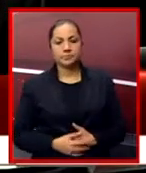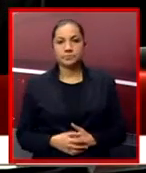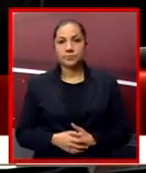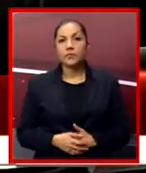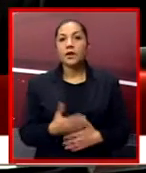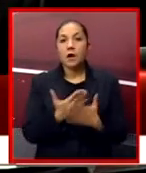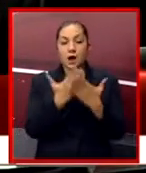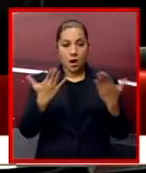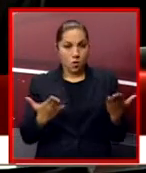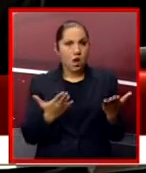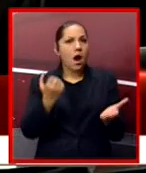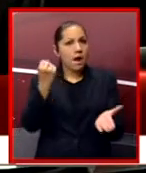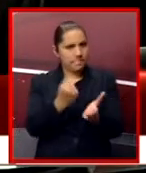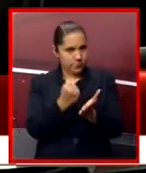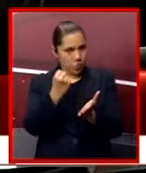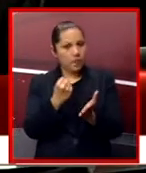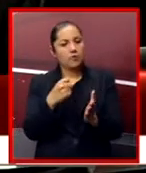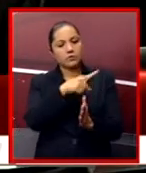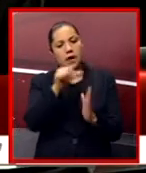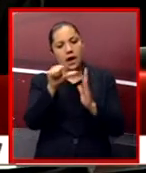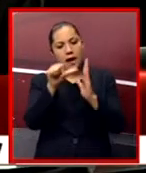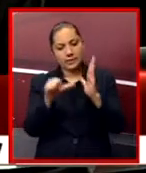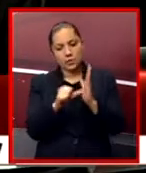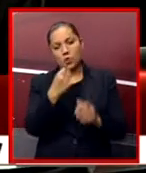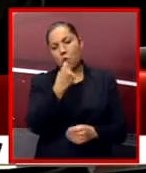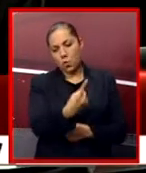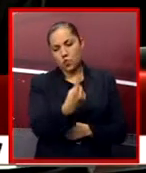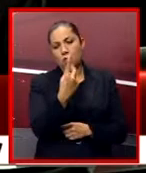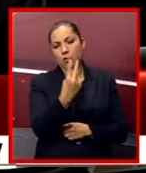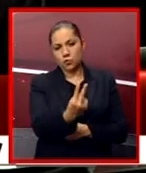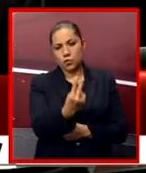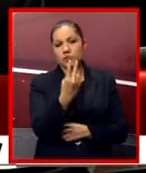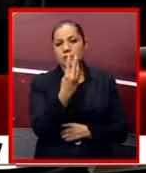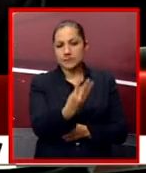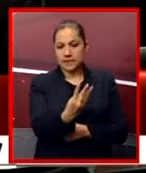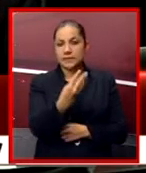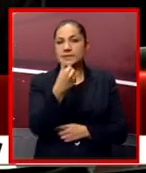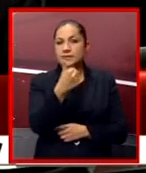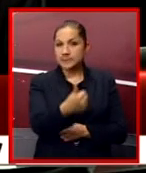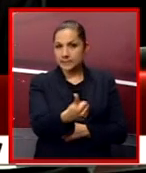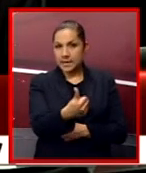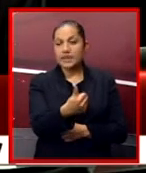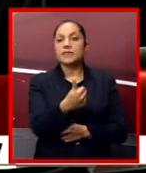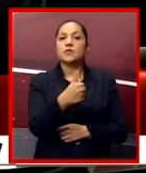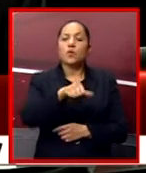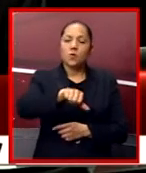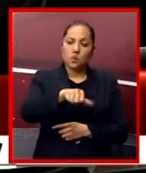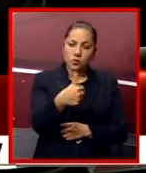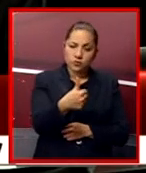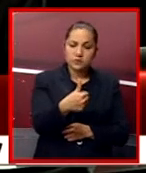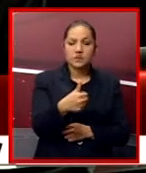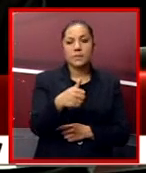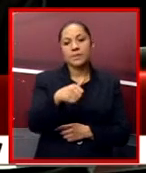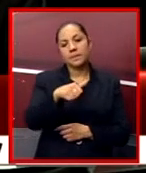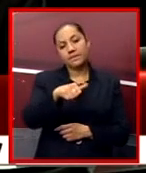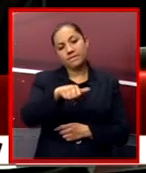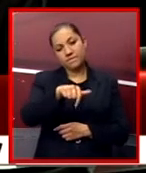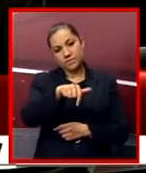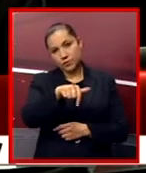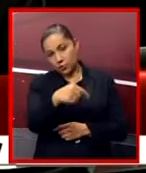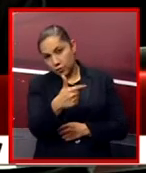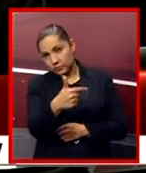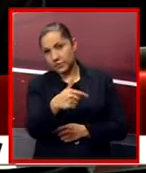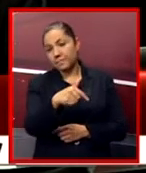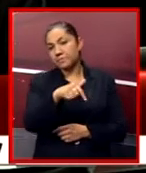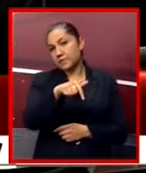Quedan aprobados los artículos 1, 2, 3, 6, 11, 16,